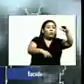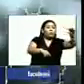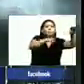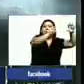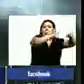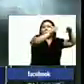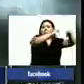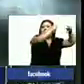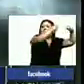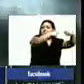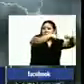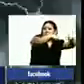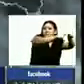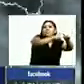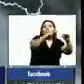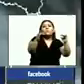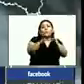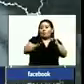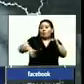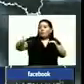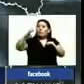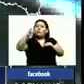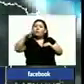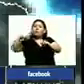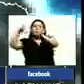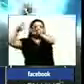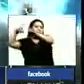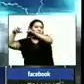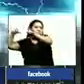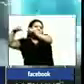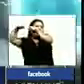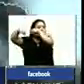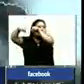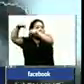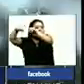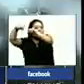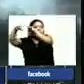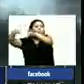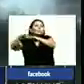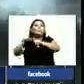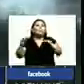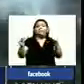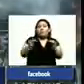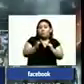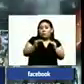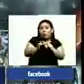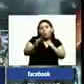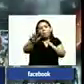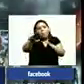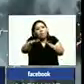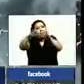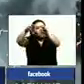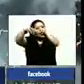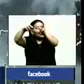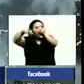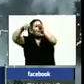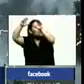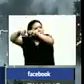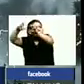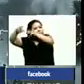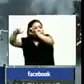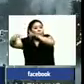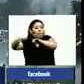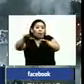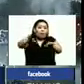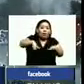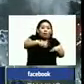esa condición De tormentas Igualmente en la zona oriental Del país Va a tener algunas precipitaciones Se esperan De leve a moderada Intensidad Esta lluvia En algunos